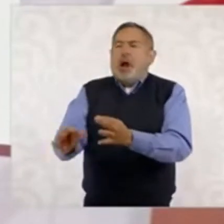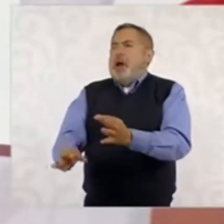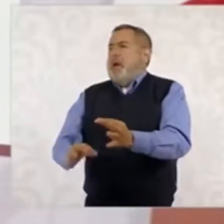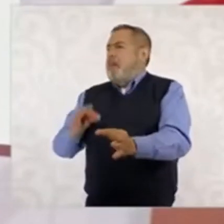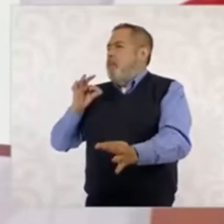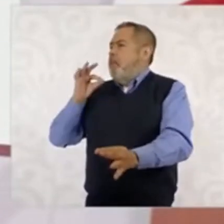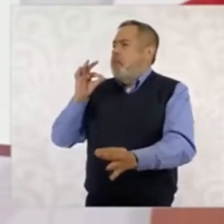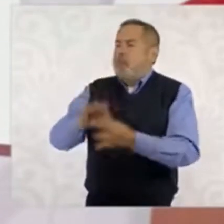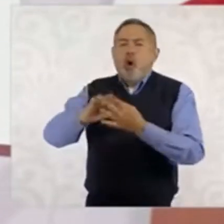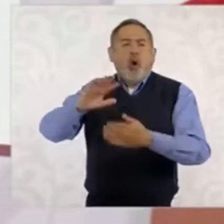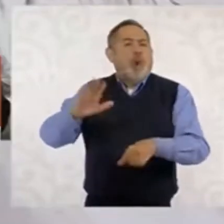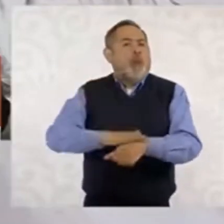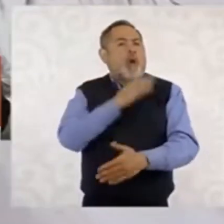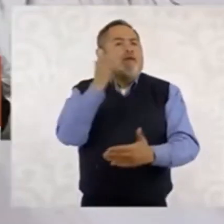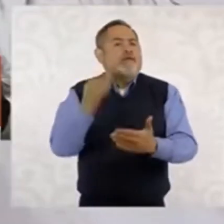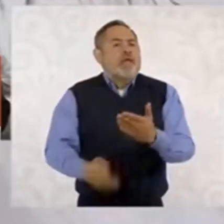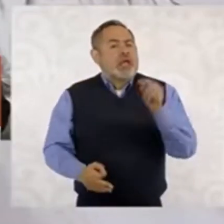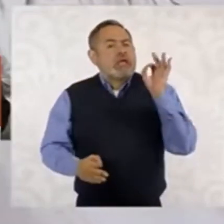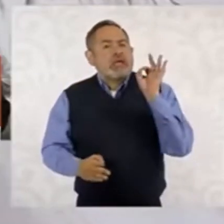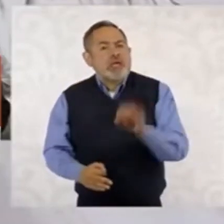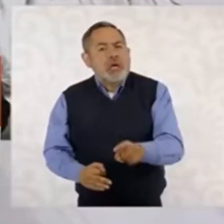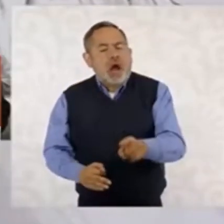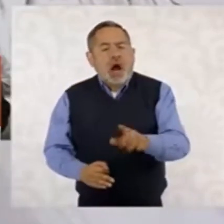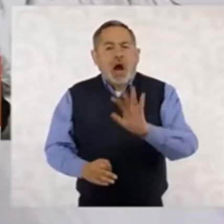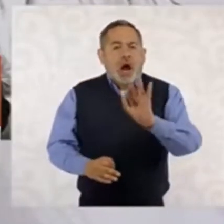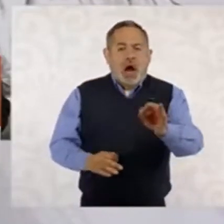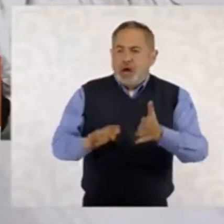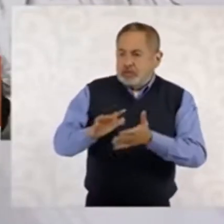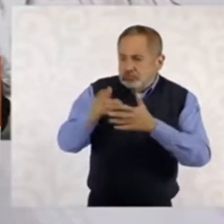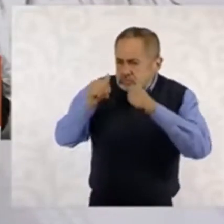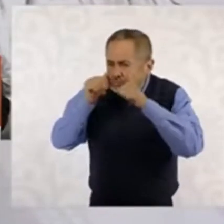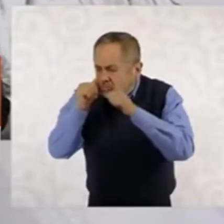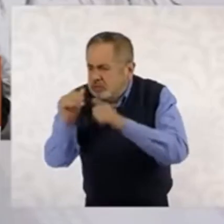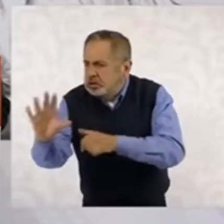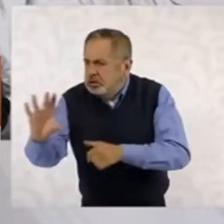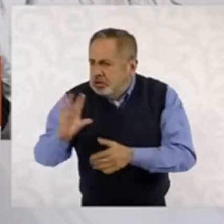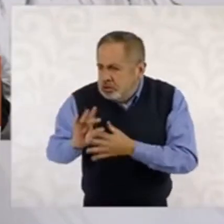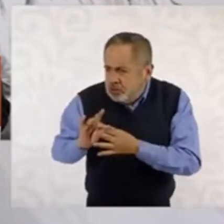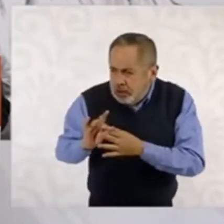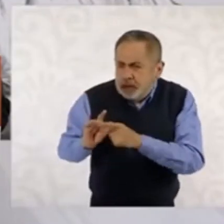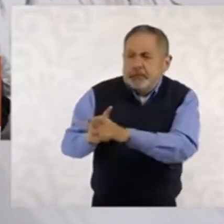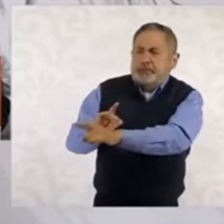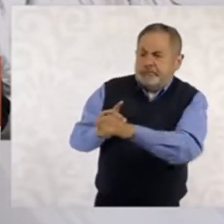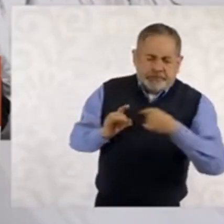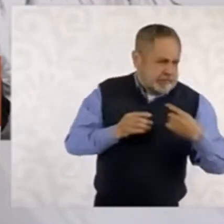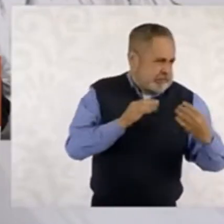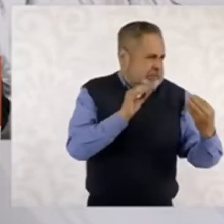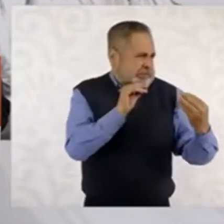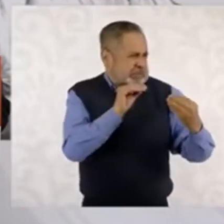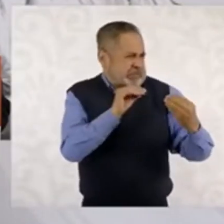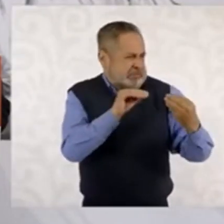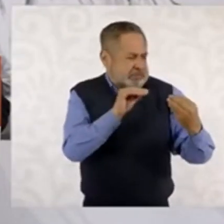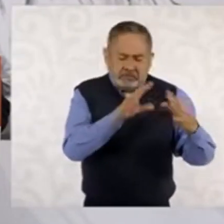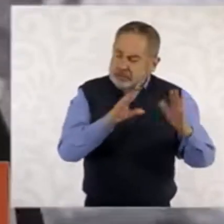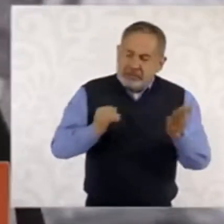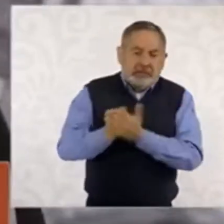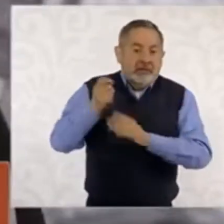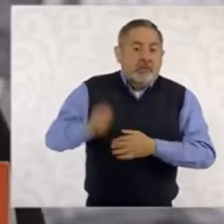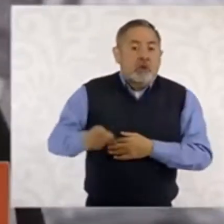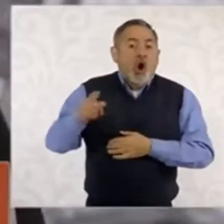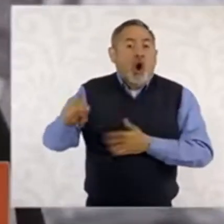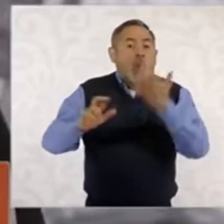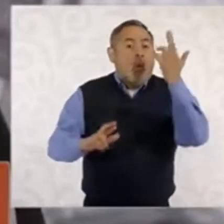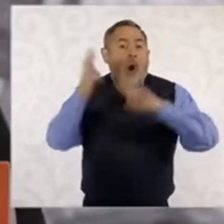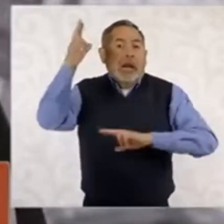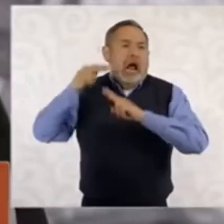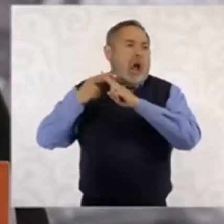Transformación, escuchamos y atendimos las voces para alcanzar la resolución de una de las huelgas más largas de la